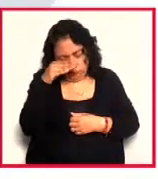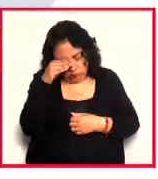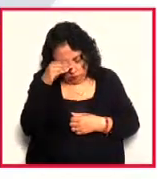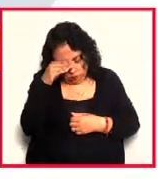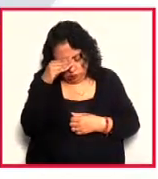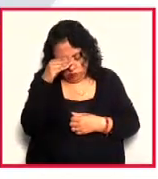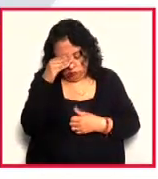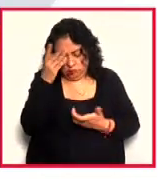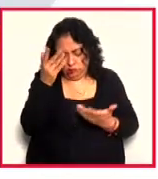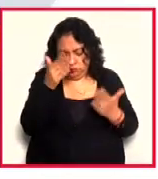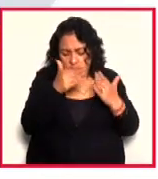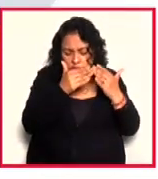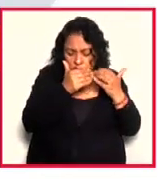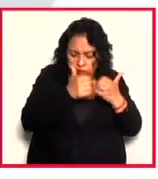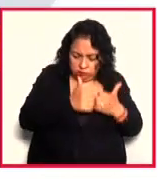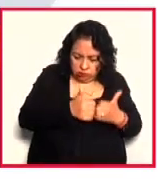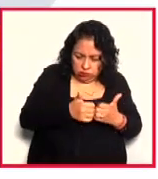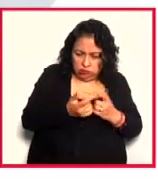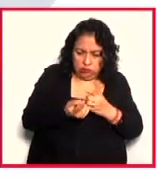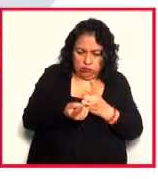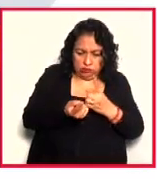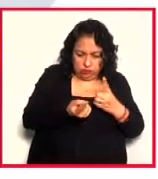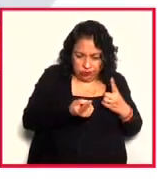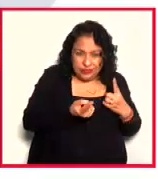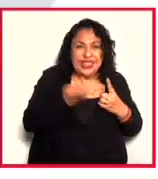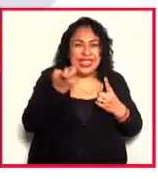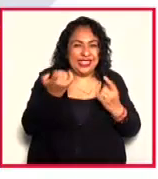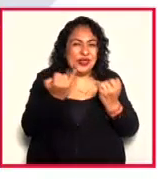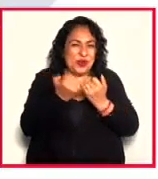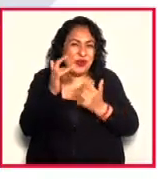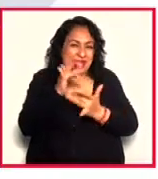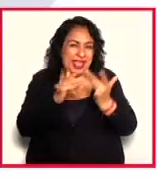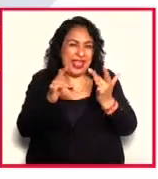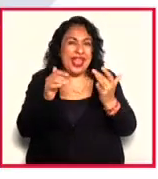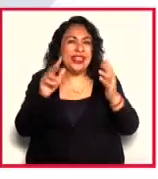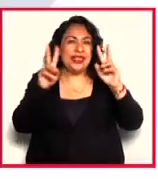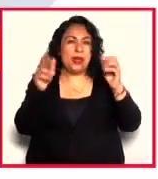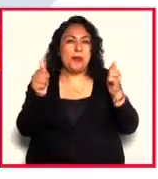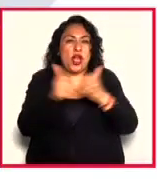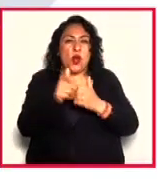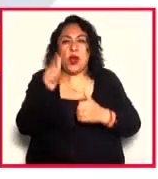recogimiento, que es de lo que se trata este disco con Alma en general.